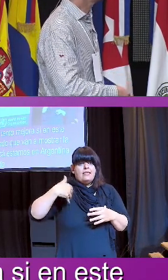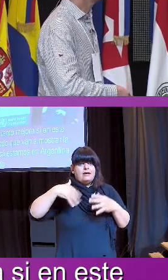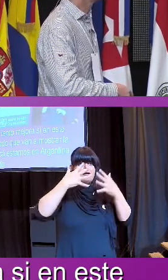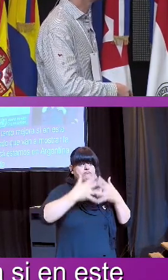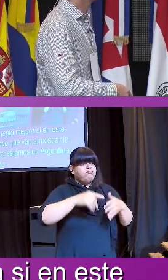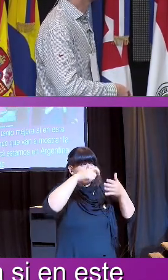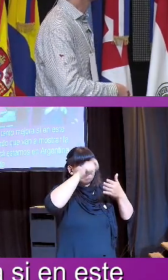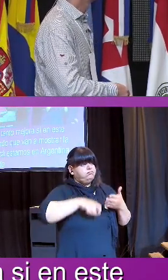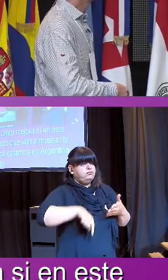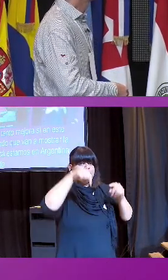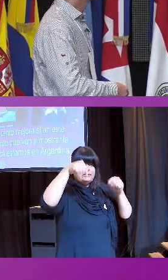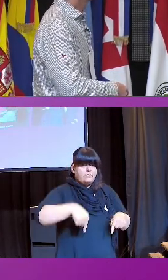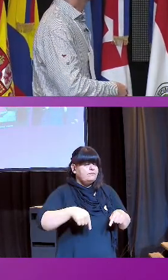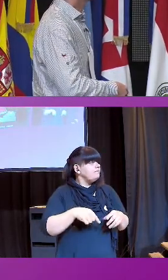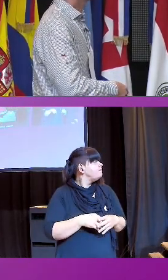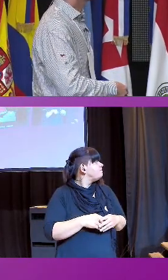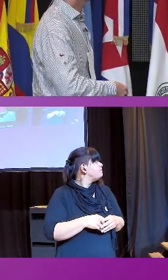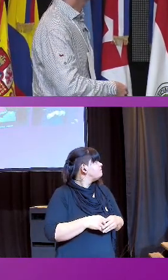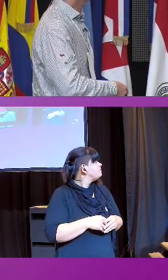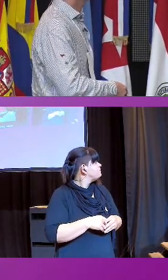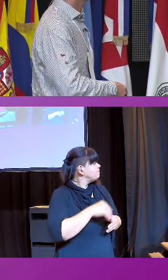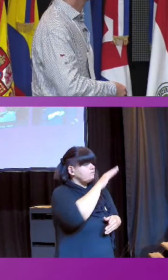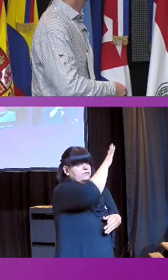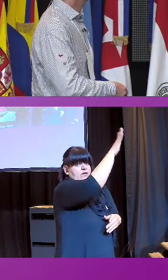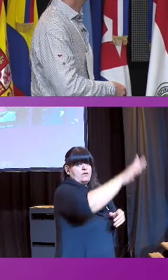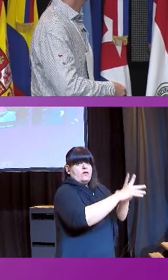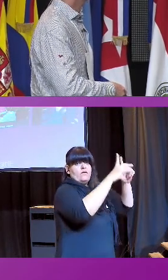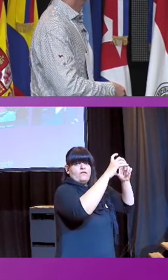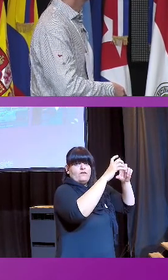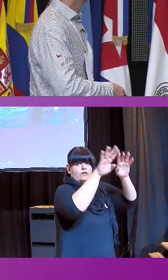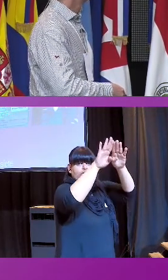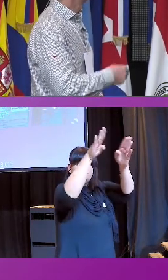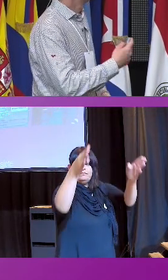aquí en América. Bueno, ahí estamos en uno de los CPI.